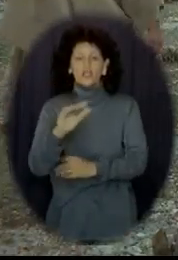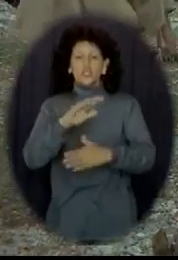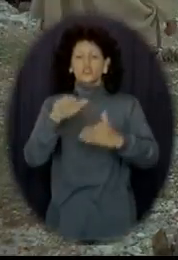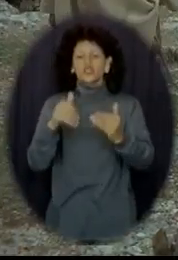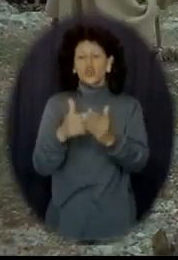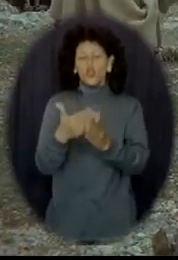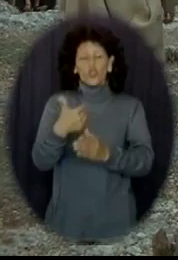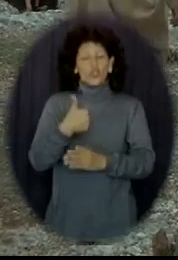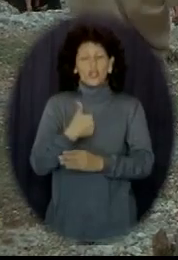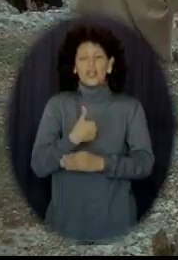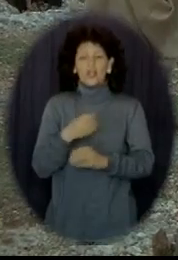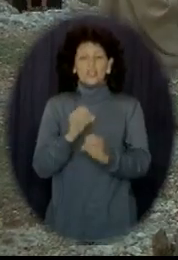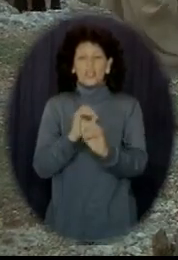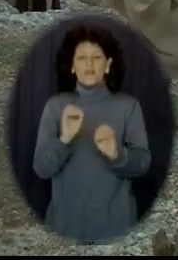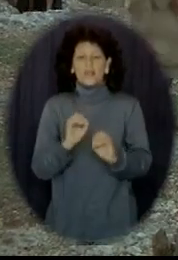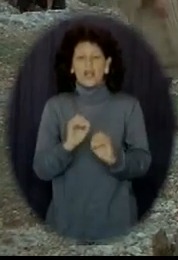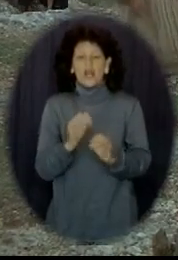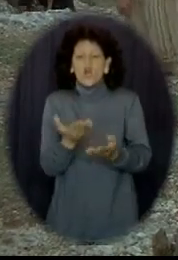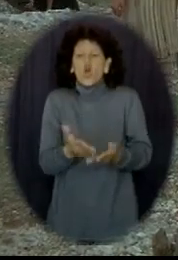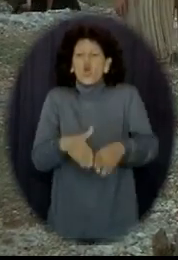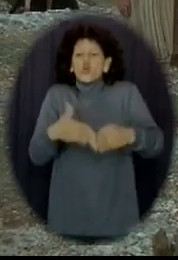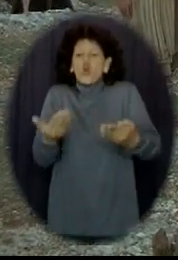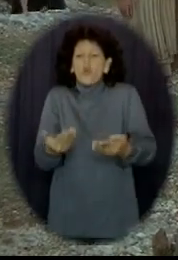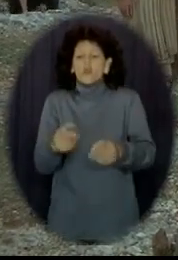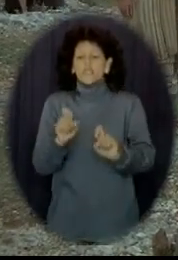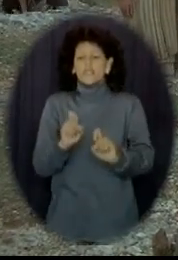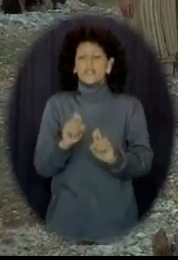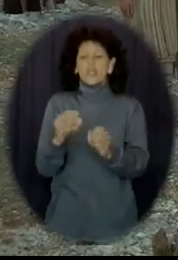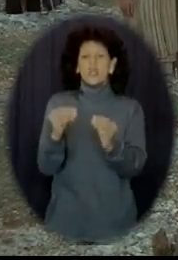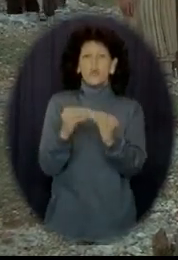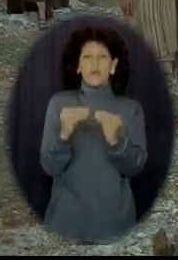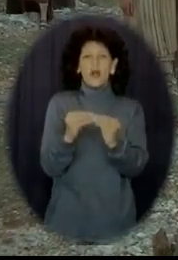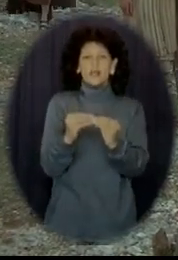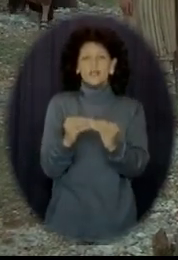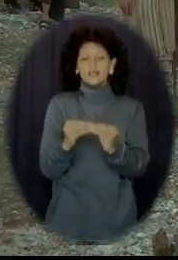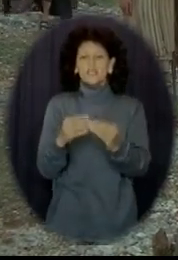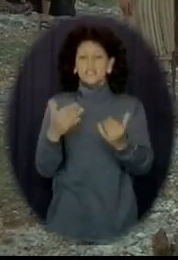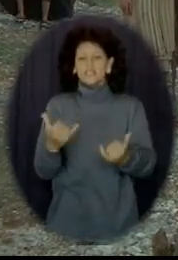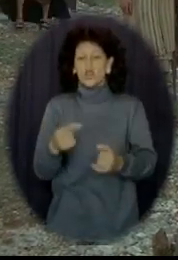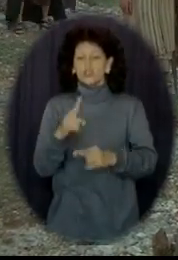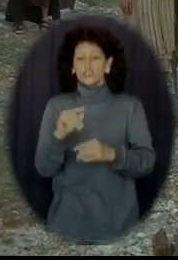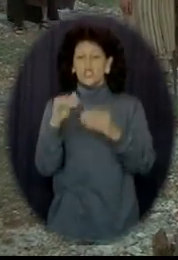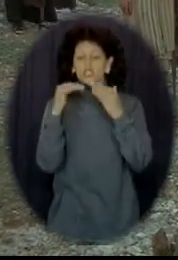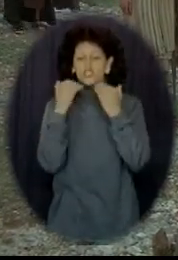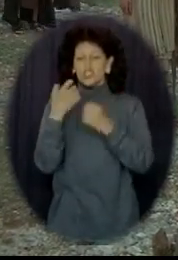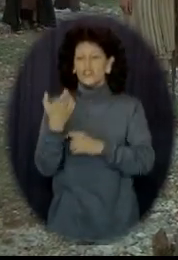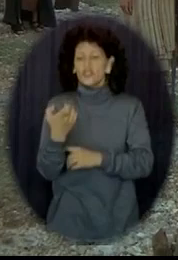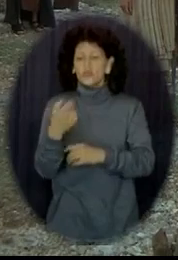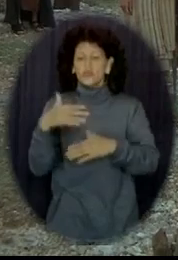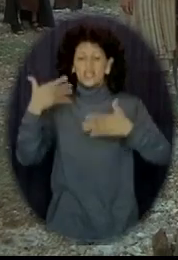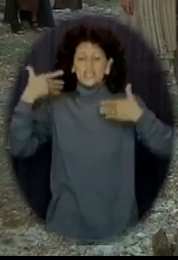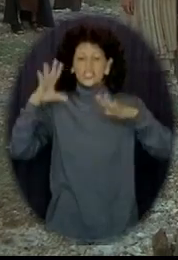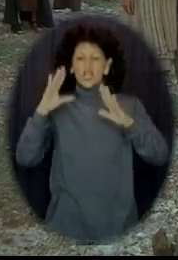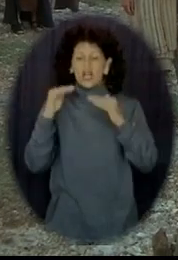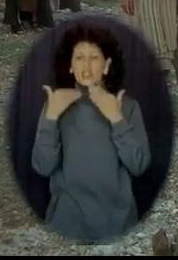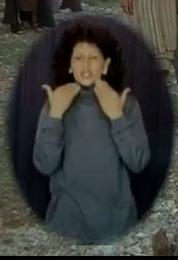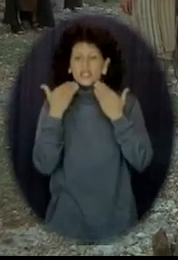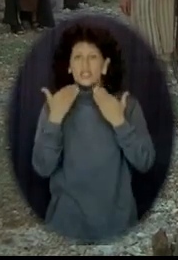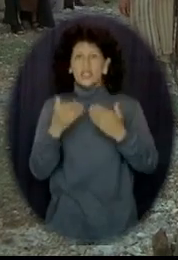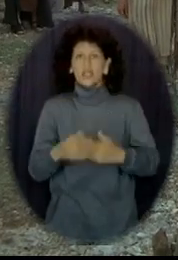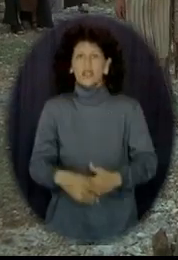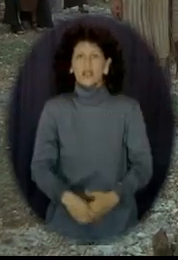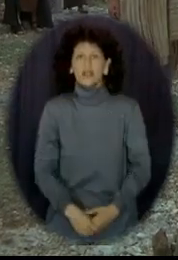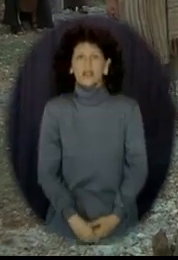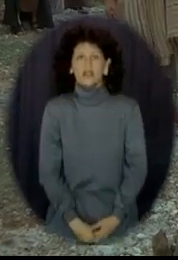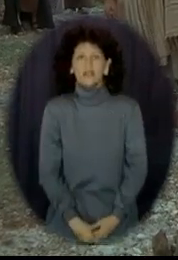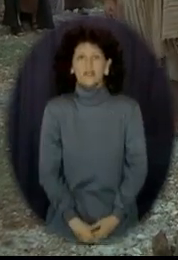¿16, 17, 18, 19, 20? Es todo lo que tengo. ¿Cómo que es todo lo que tienes? ¡Ay de ustedes, los ricos! Pues ya tuvieron su alegría.